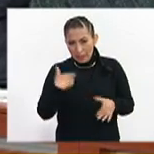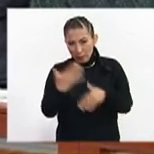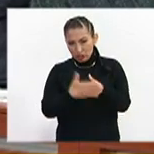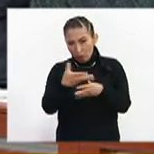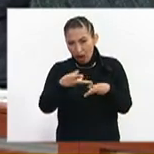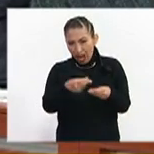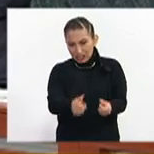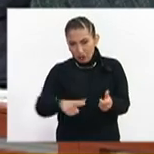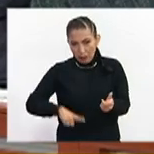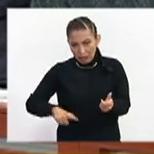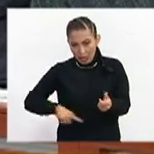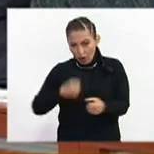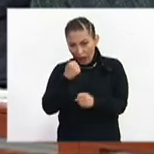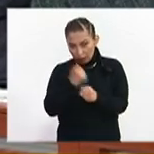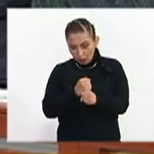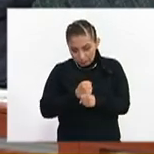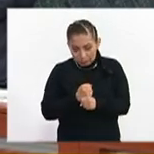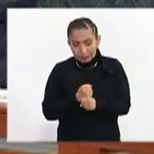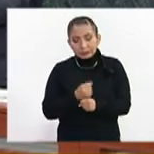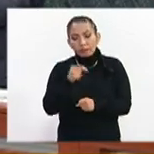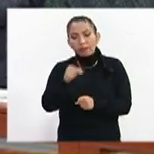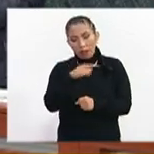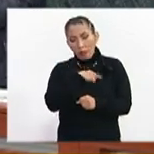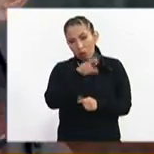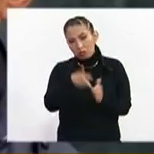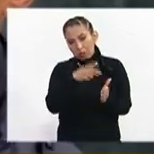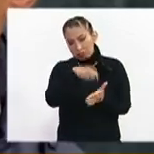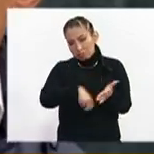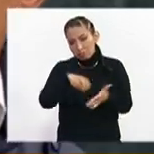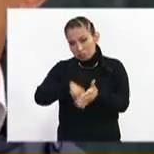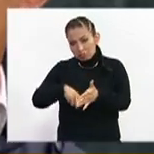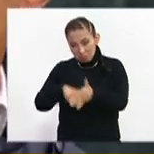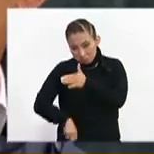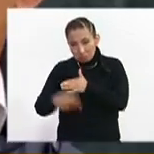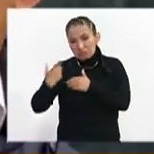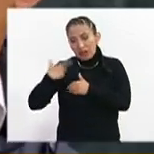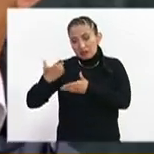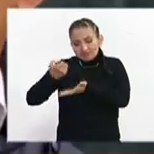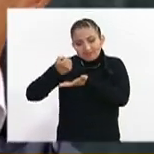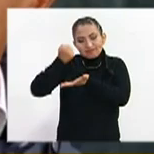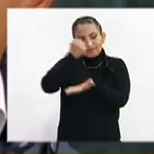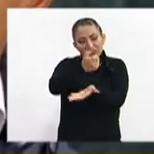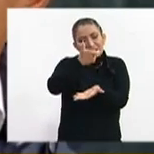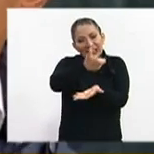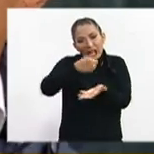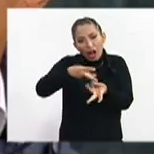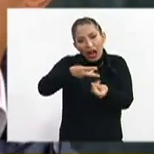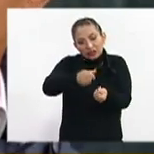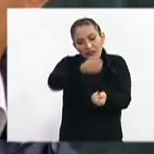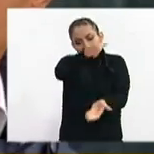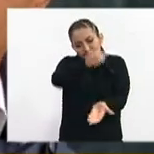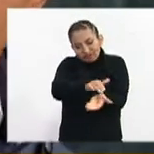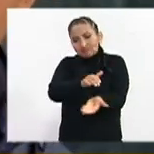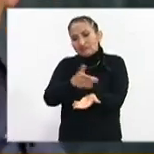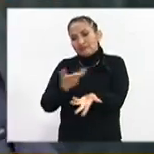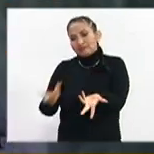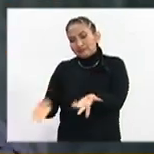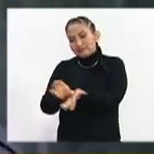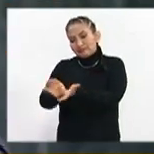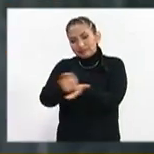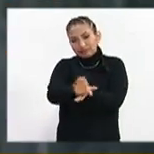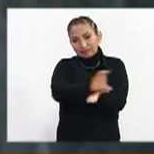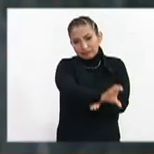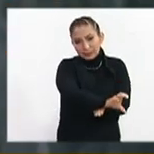presupuestal para el próximo año se den reacomodos a la asignación de gasto o a la asignación